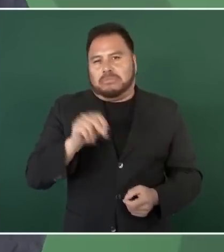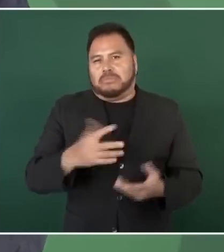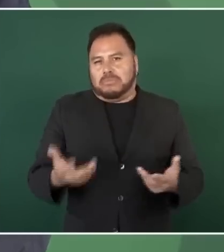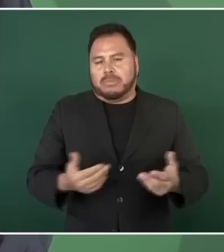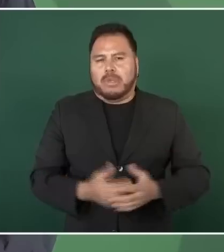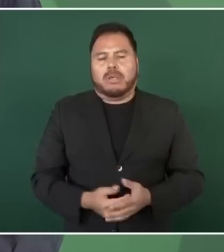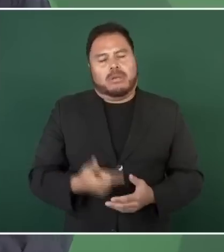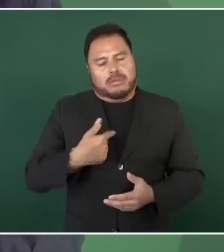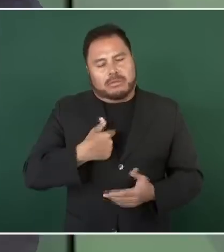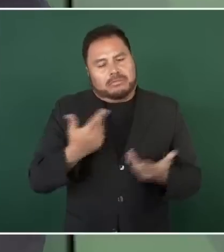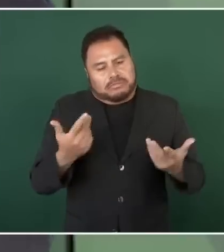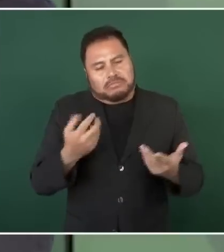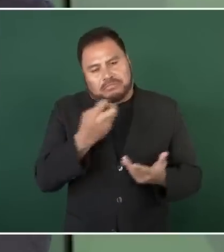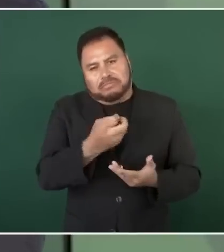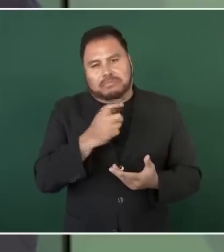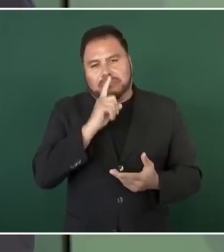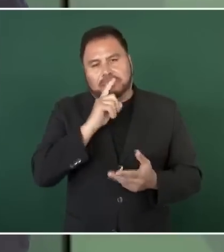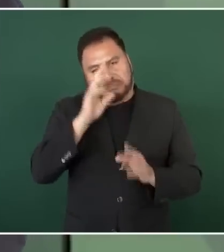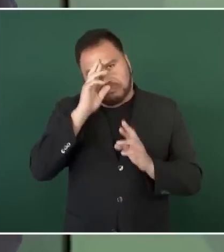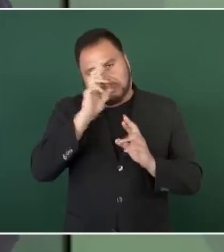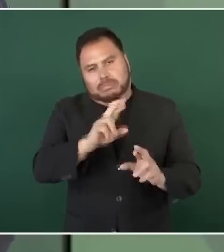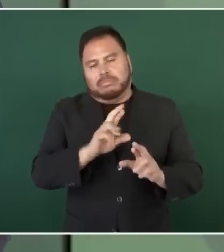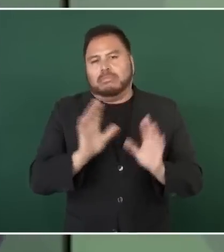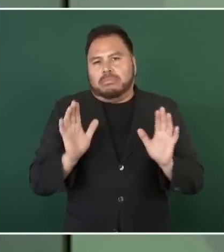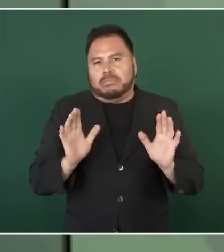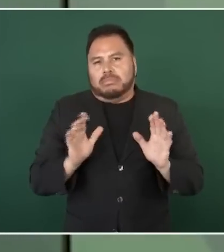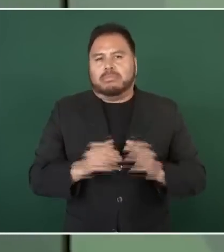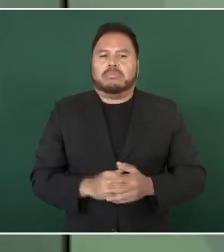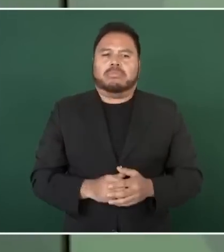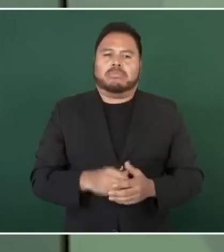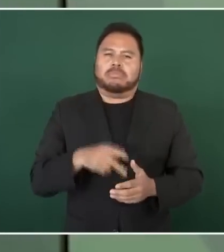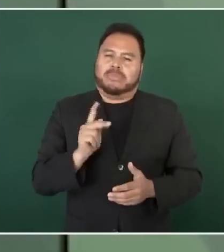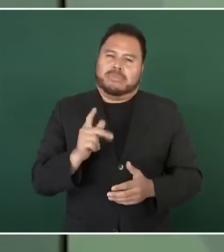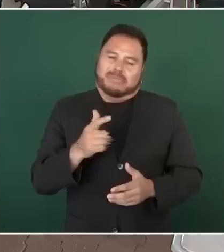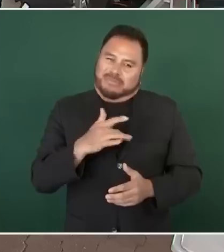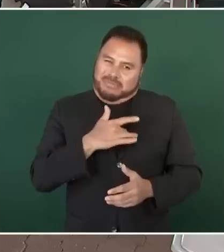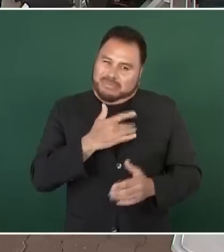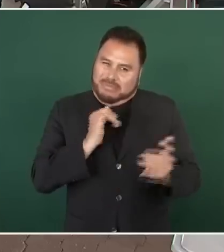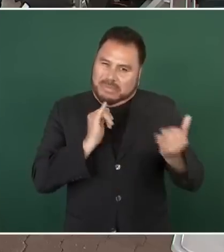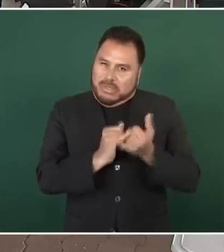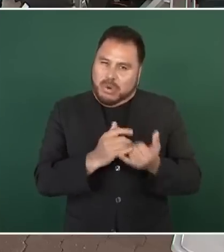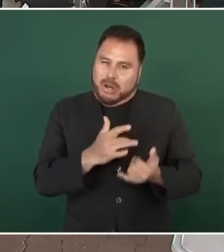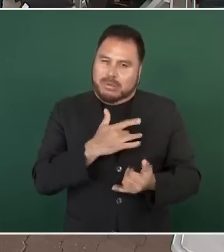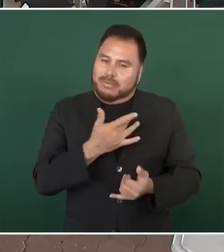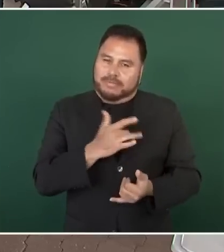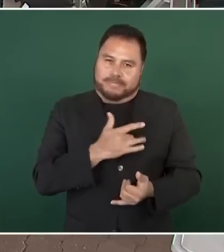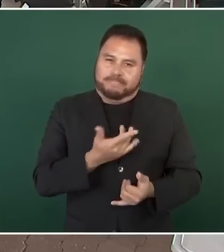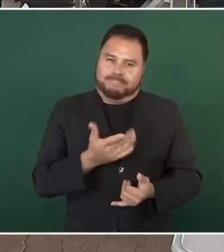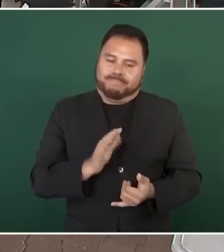Yo respeto esa postura, nada más que no la comparto.